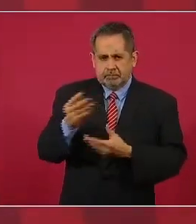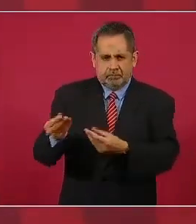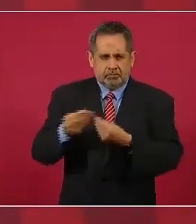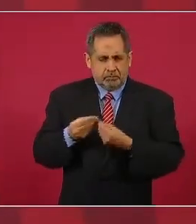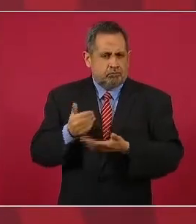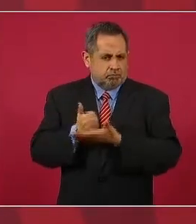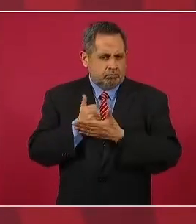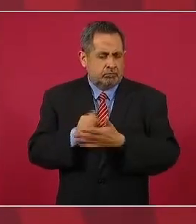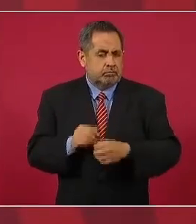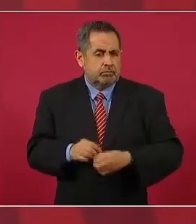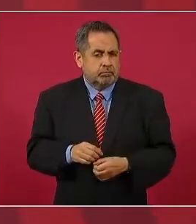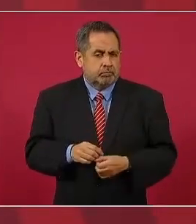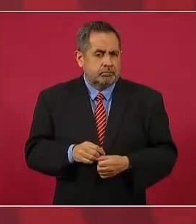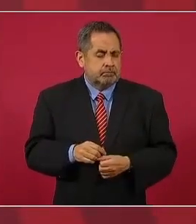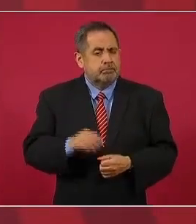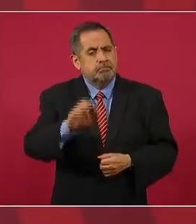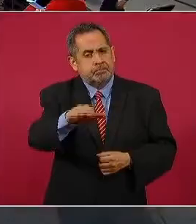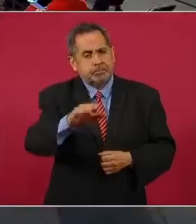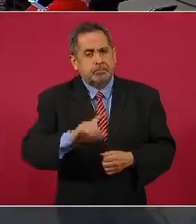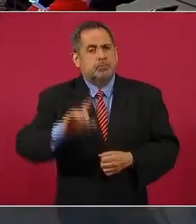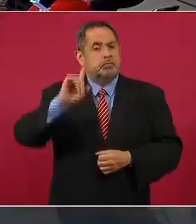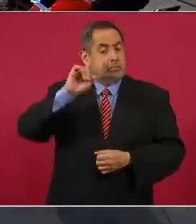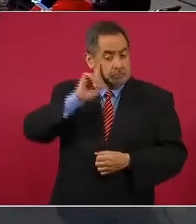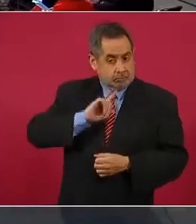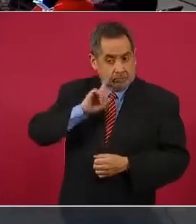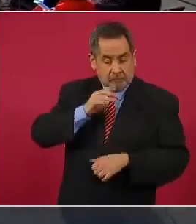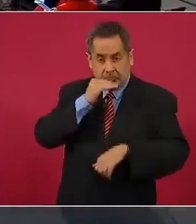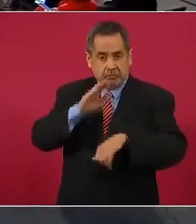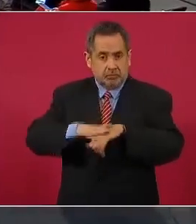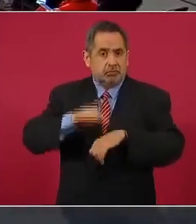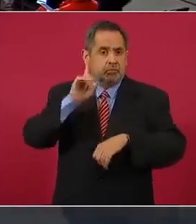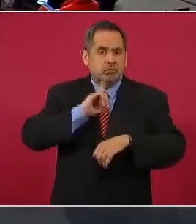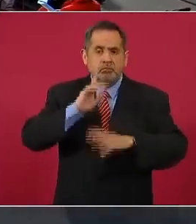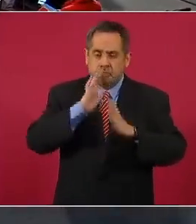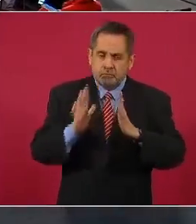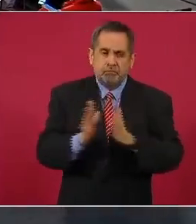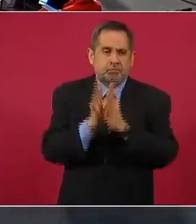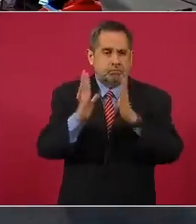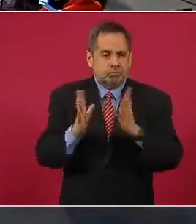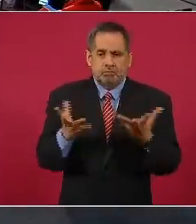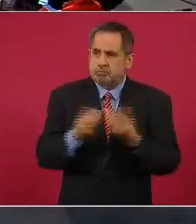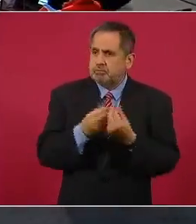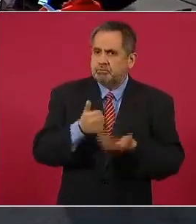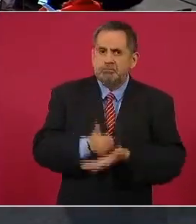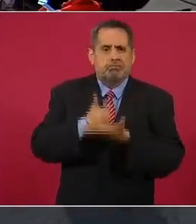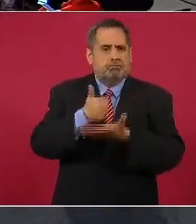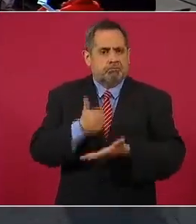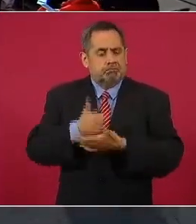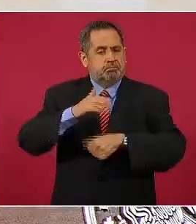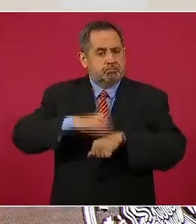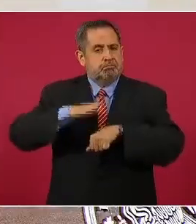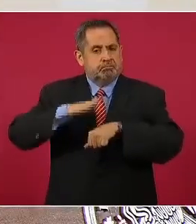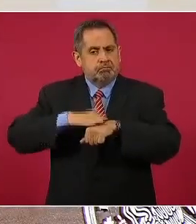sí les puedo decir que las mujeres están cada vez participando más,